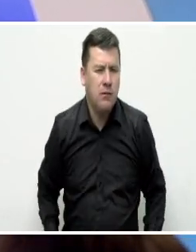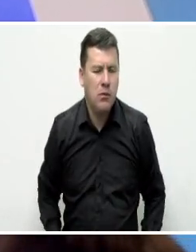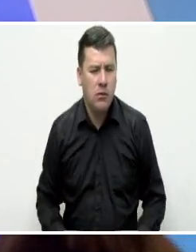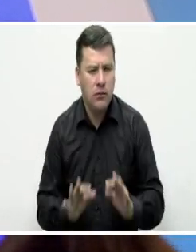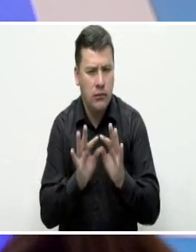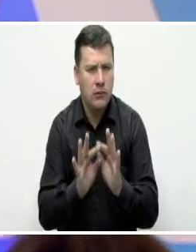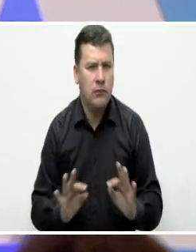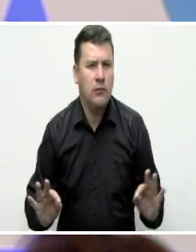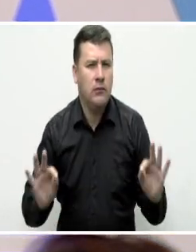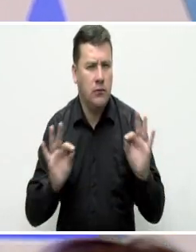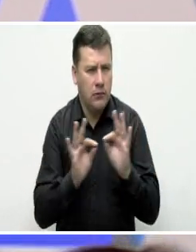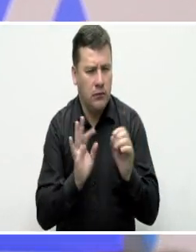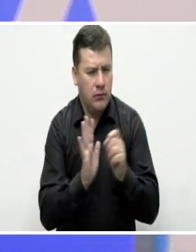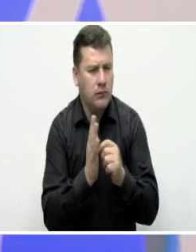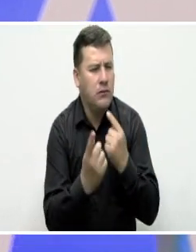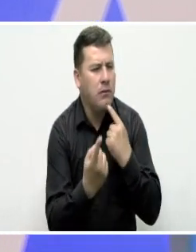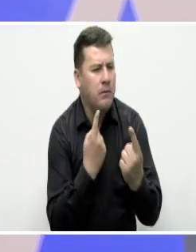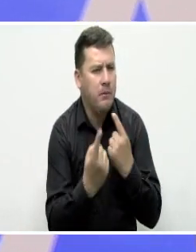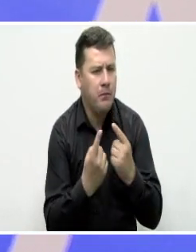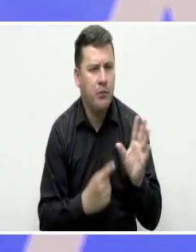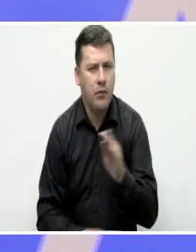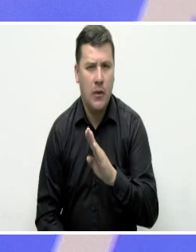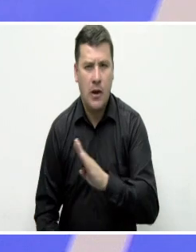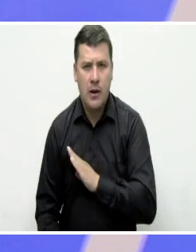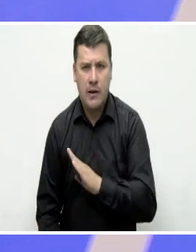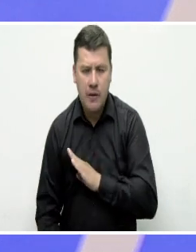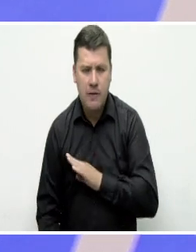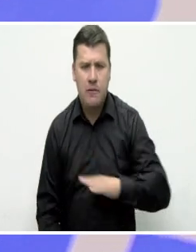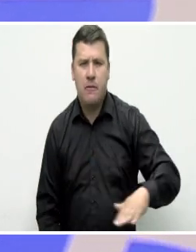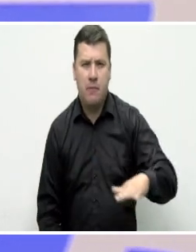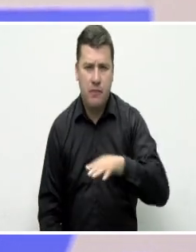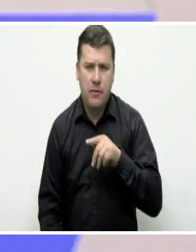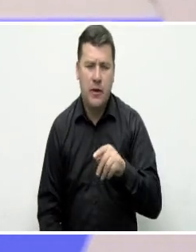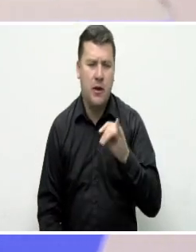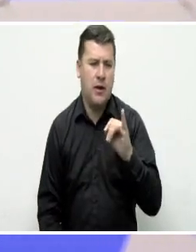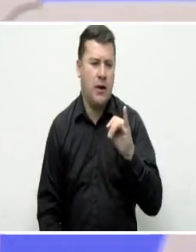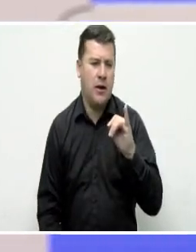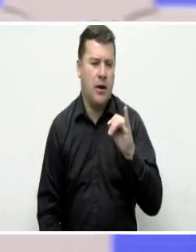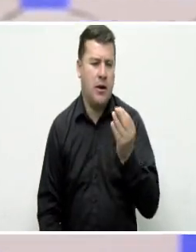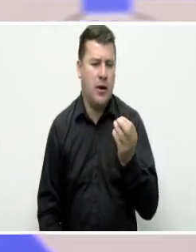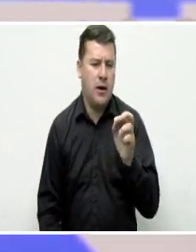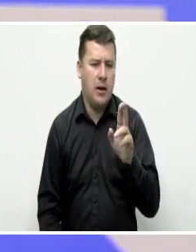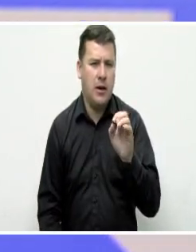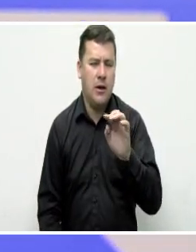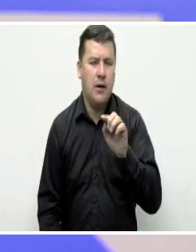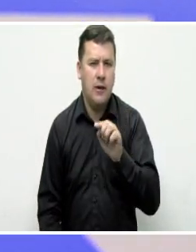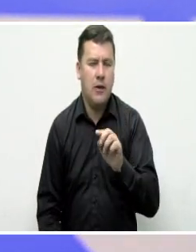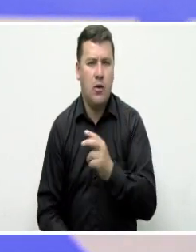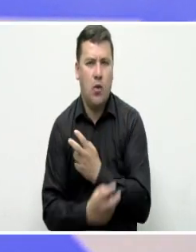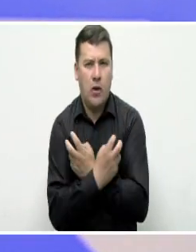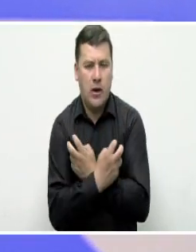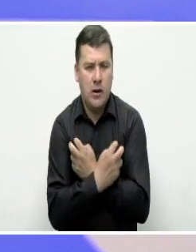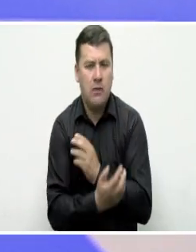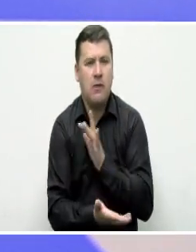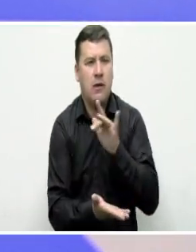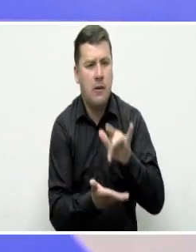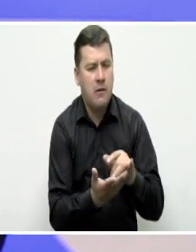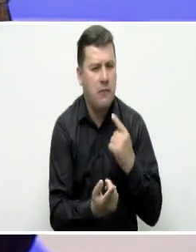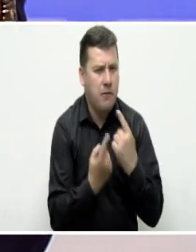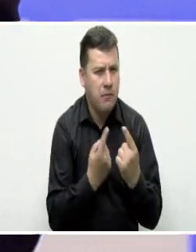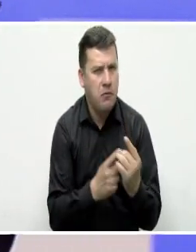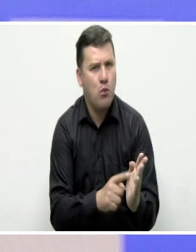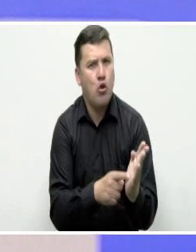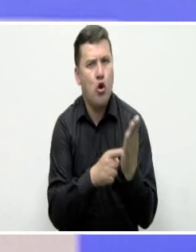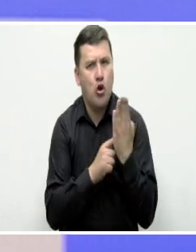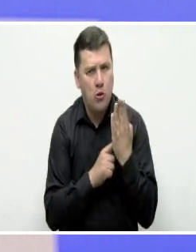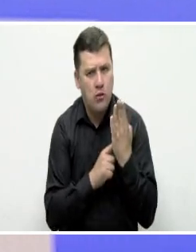importante que fue ese diálogo con los alcaldes de Iquira y de Santa María en el Huila. Con ellos nos